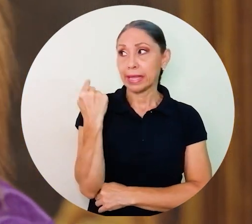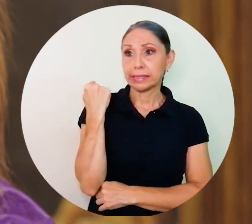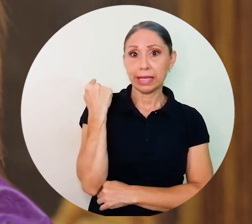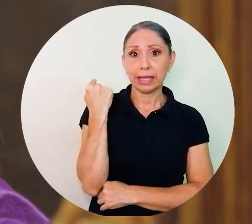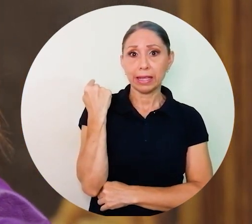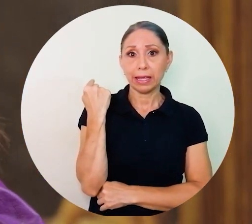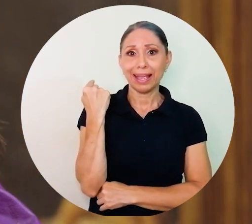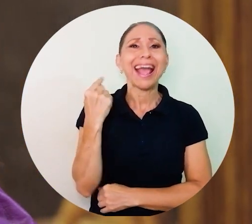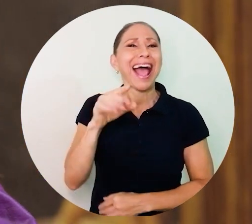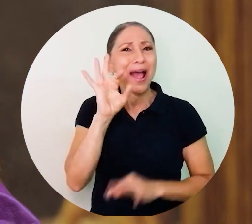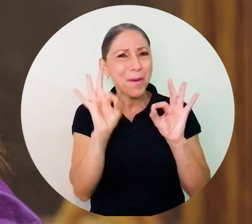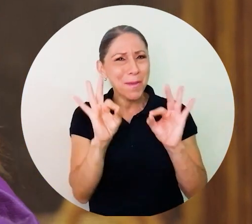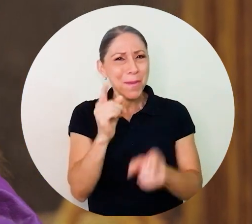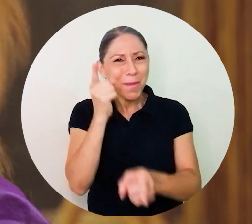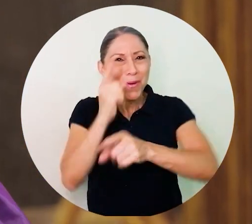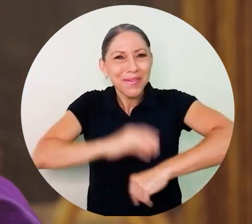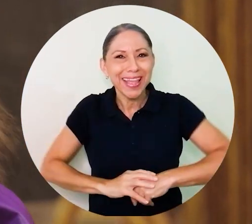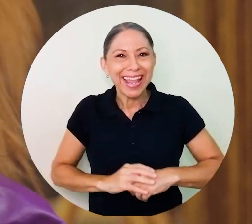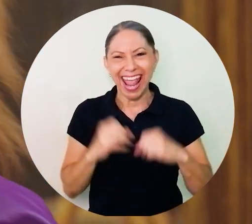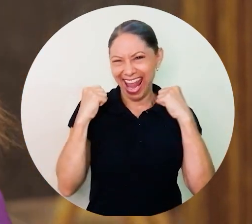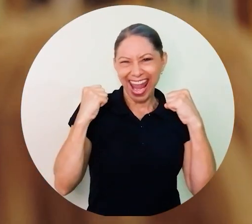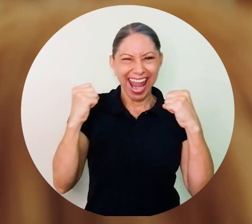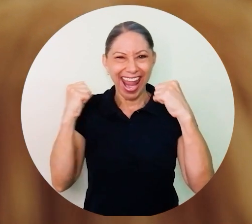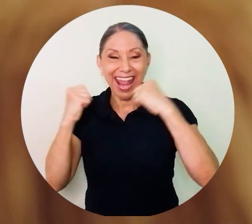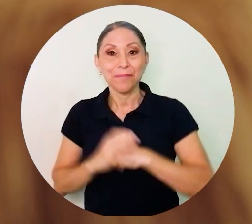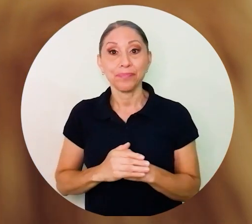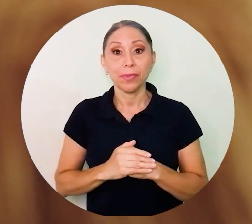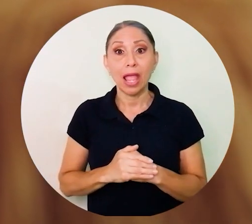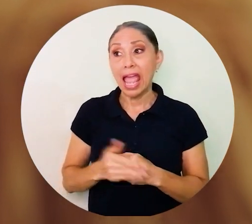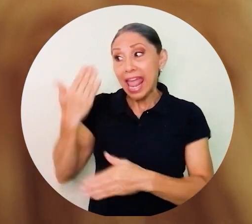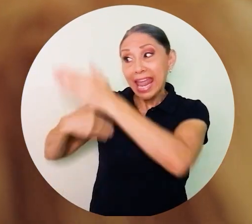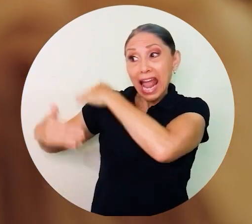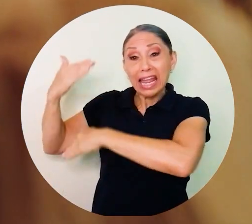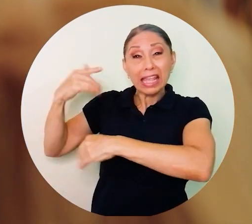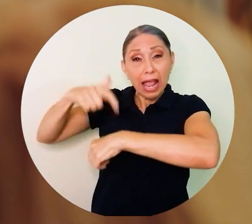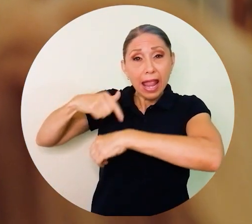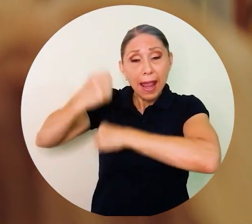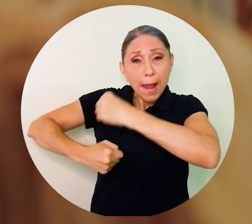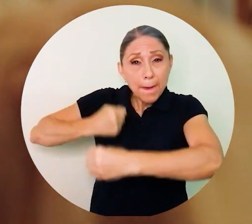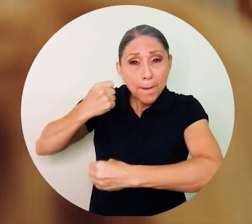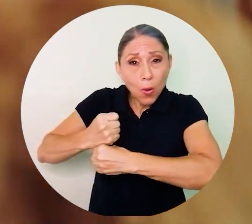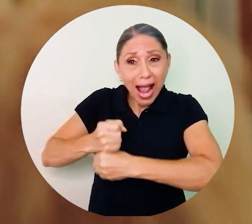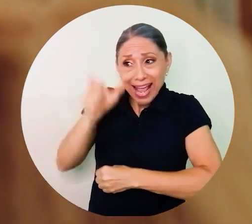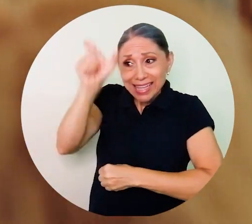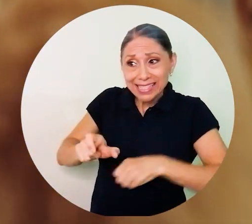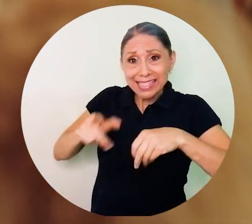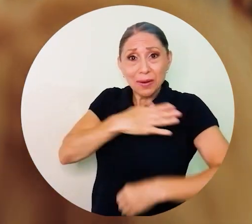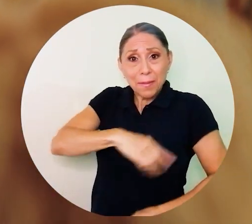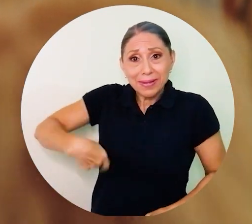de 1856. ¡Cierto! ¿Eso? ¡Muy bien! Oh. Ser presidente en esa época tuvo que haber sido difícil. ¿Ah?